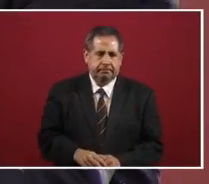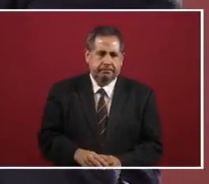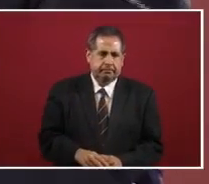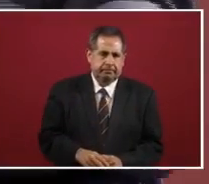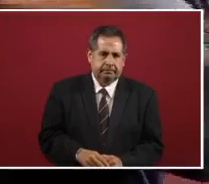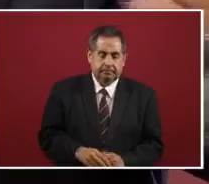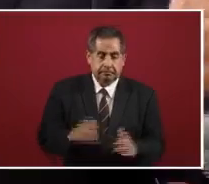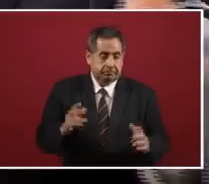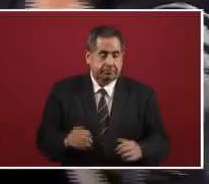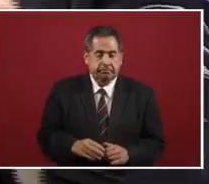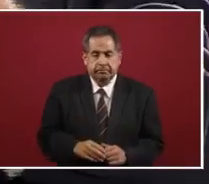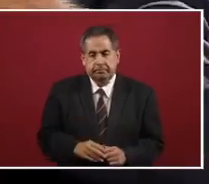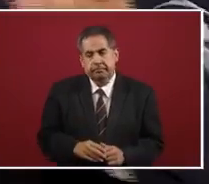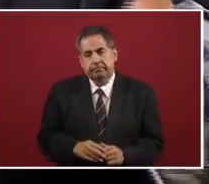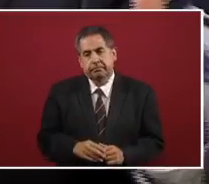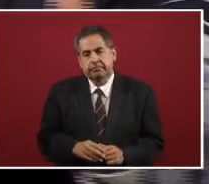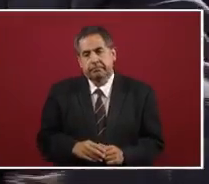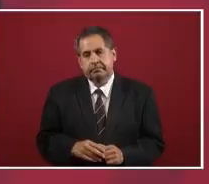Y